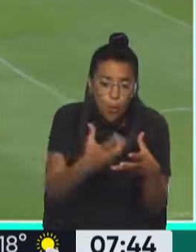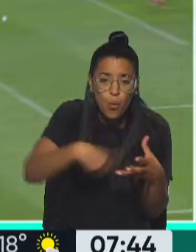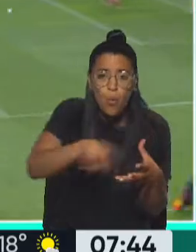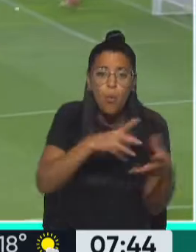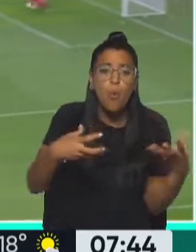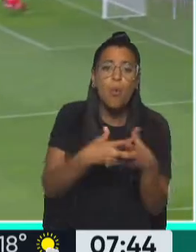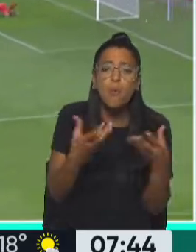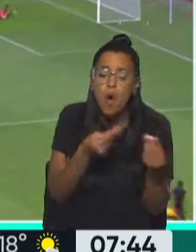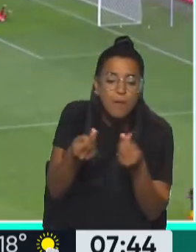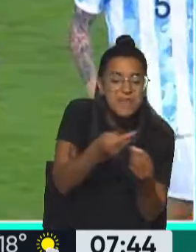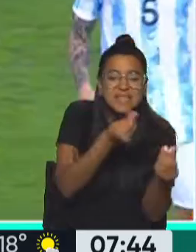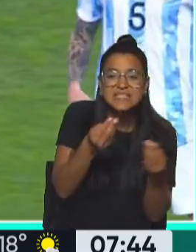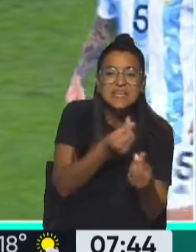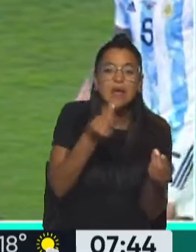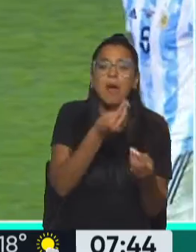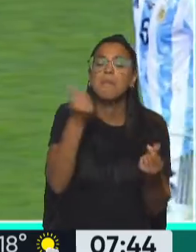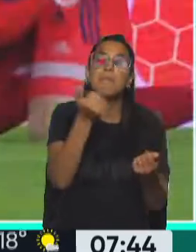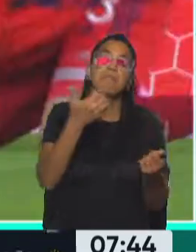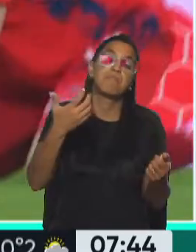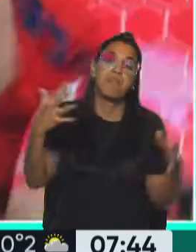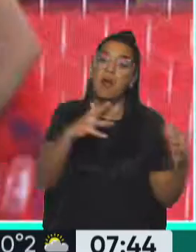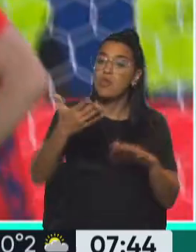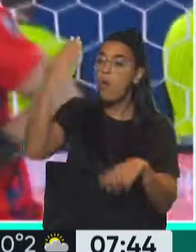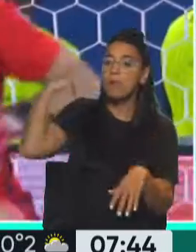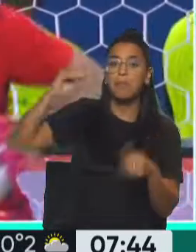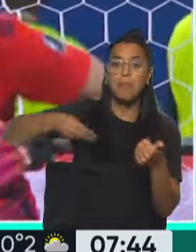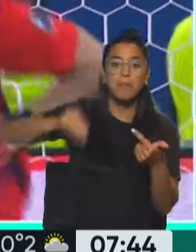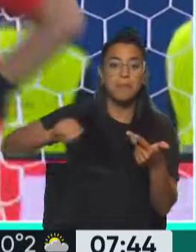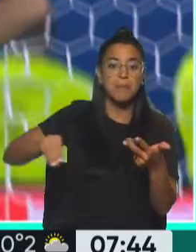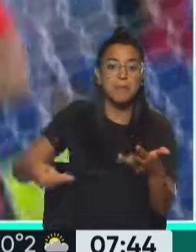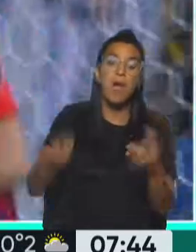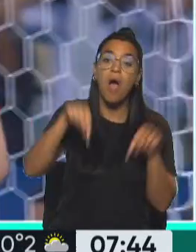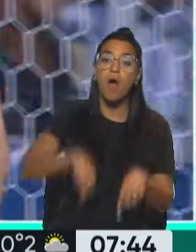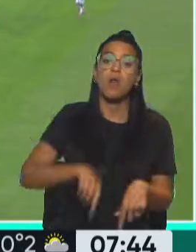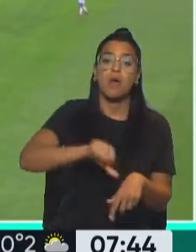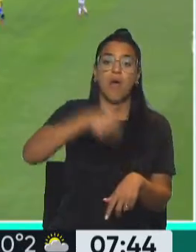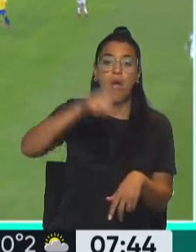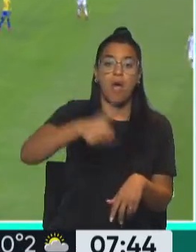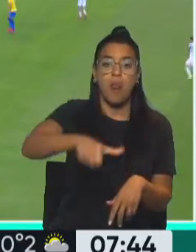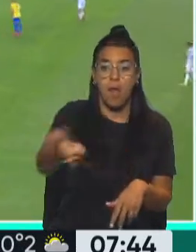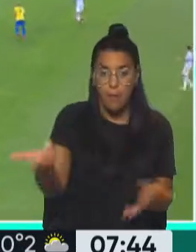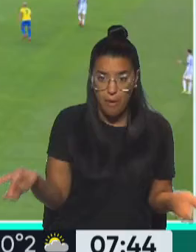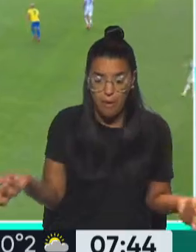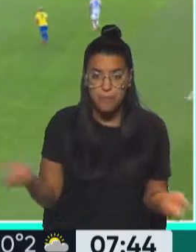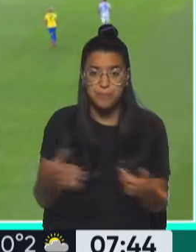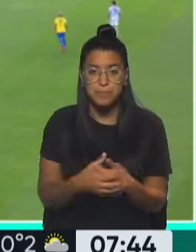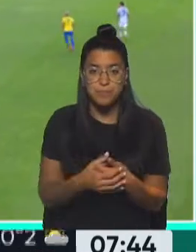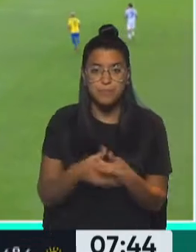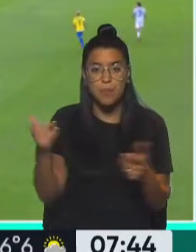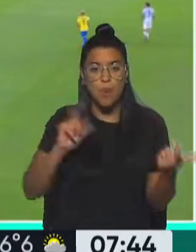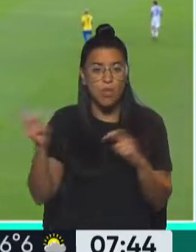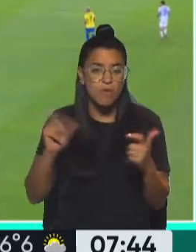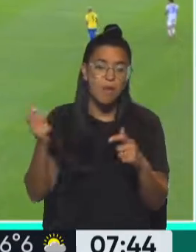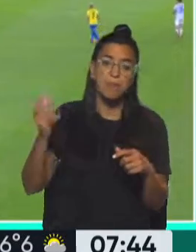generado una mística que los partidos que antes los perdía por poquito, ahora los ganaba, aunque sea por poquito. Es una gran